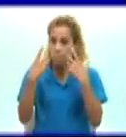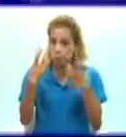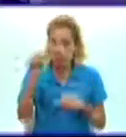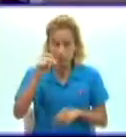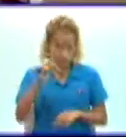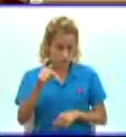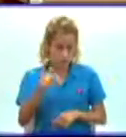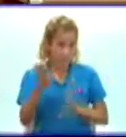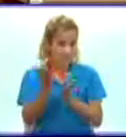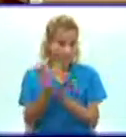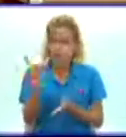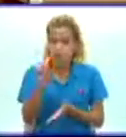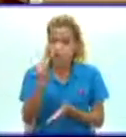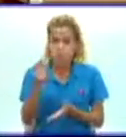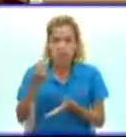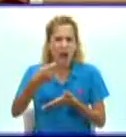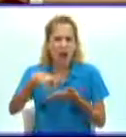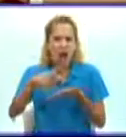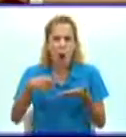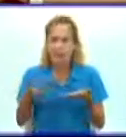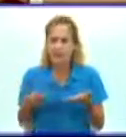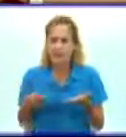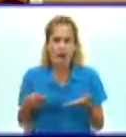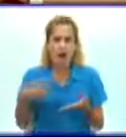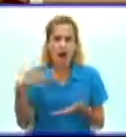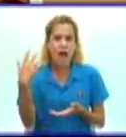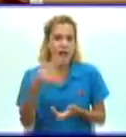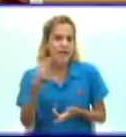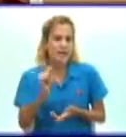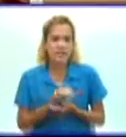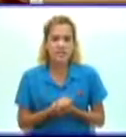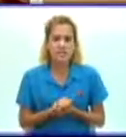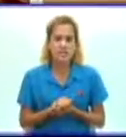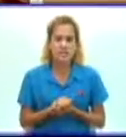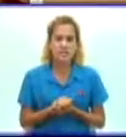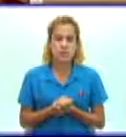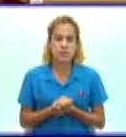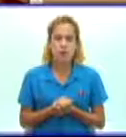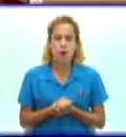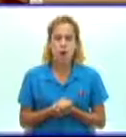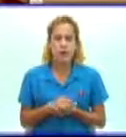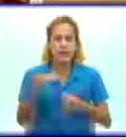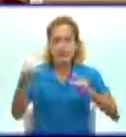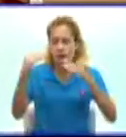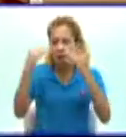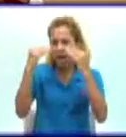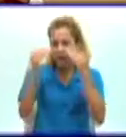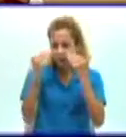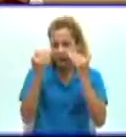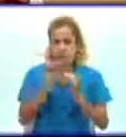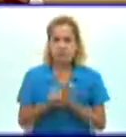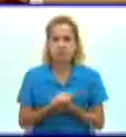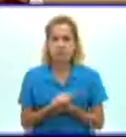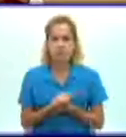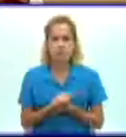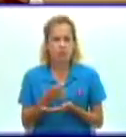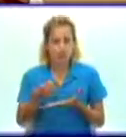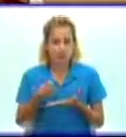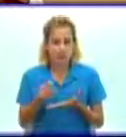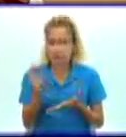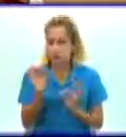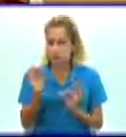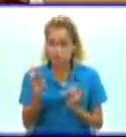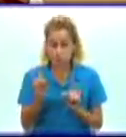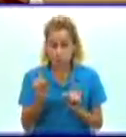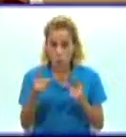es copiar los ejercicios ni estar dedicando la atención a estar copiando. Es decir, lo